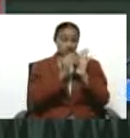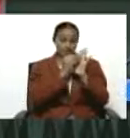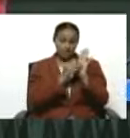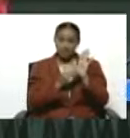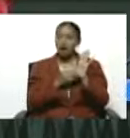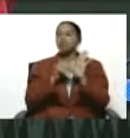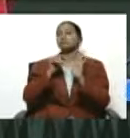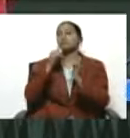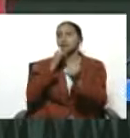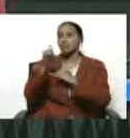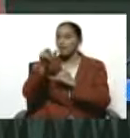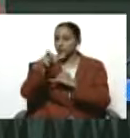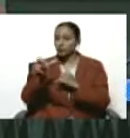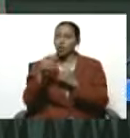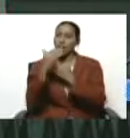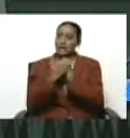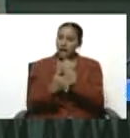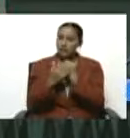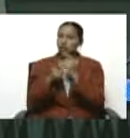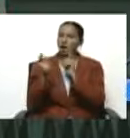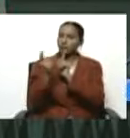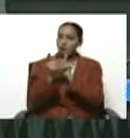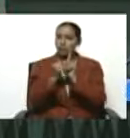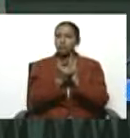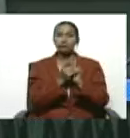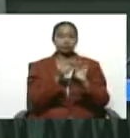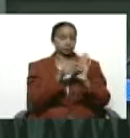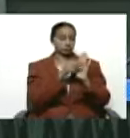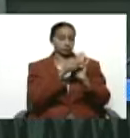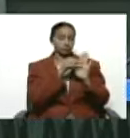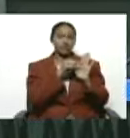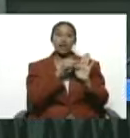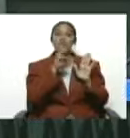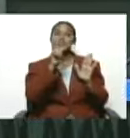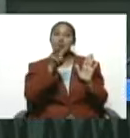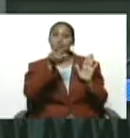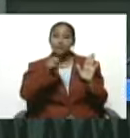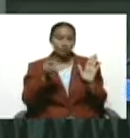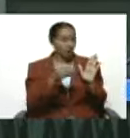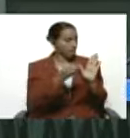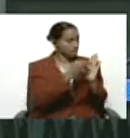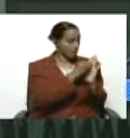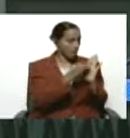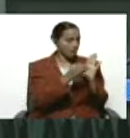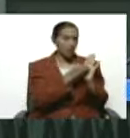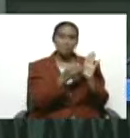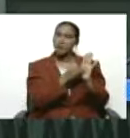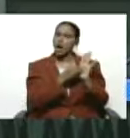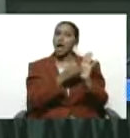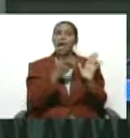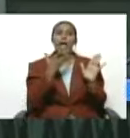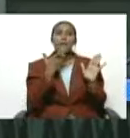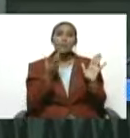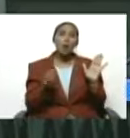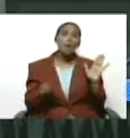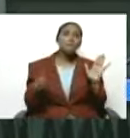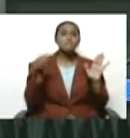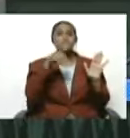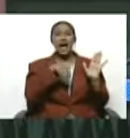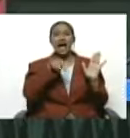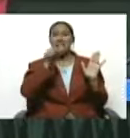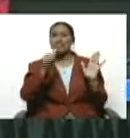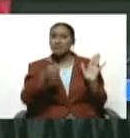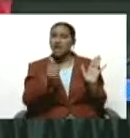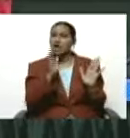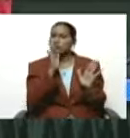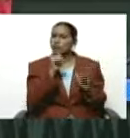Constantemente. Si tengo, voy a llevar a vos, usted tiene 3 y los va a llevar, lleve esos 3 nada más. No se ponga a inventar de llegar a 20 y no vaya a llevar a la